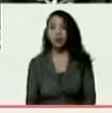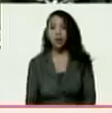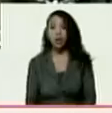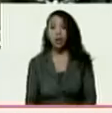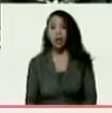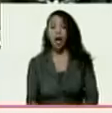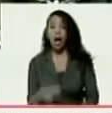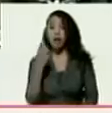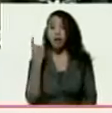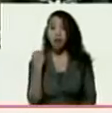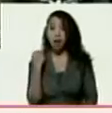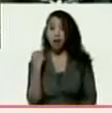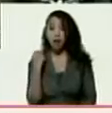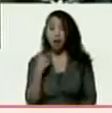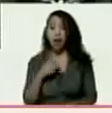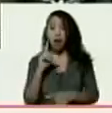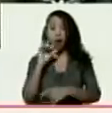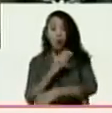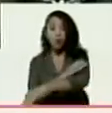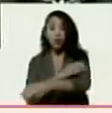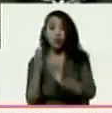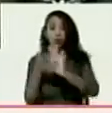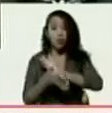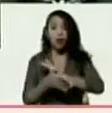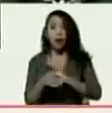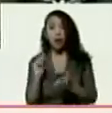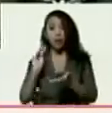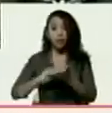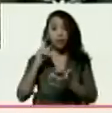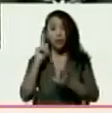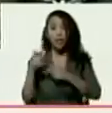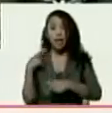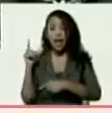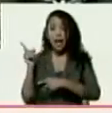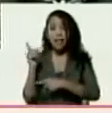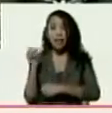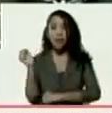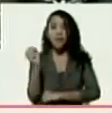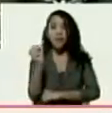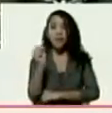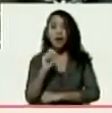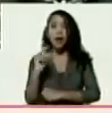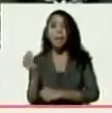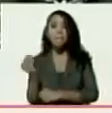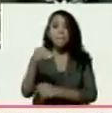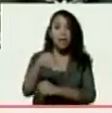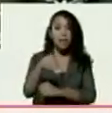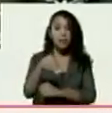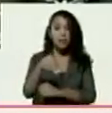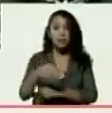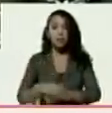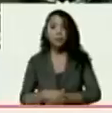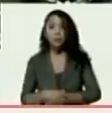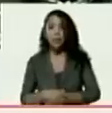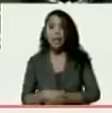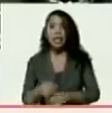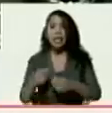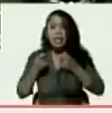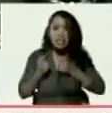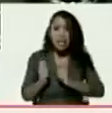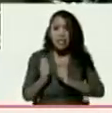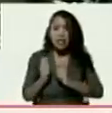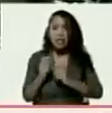más radical se mantenía también en la posición de tener ese desacato y adicionalmente insiste en conformar un